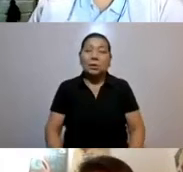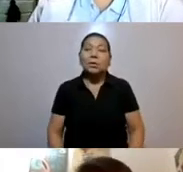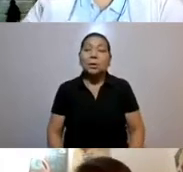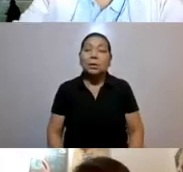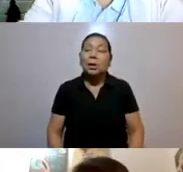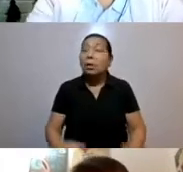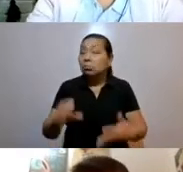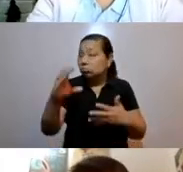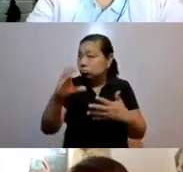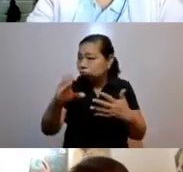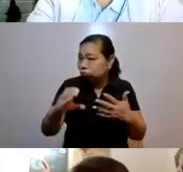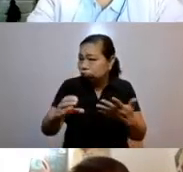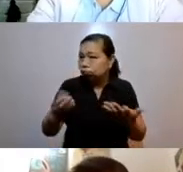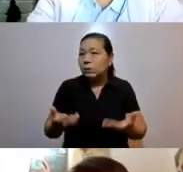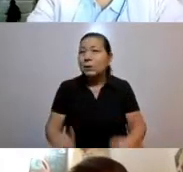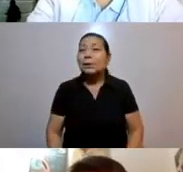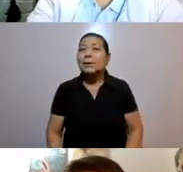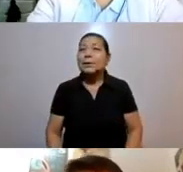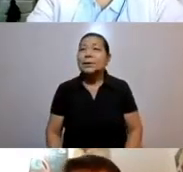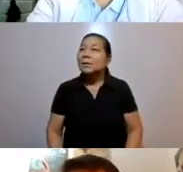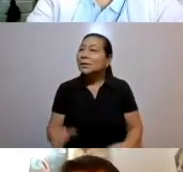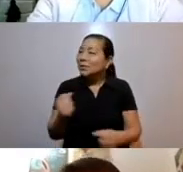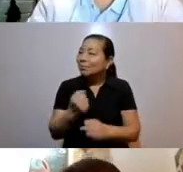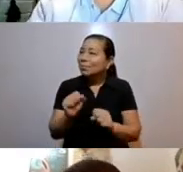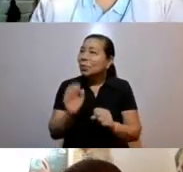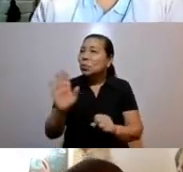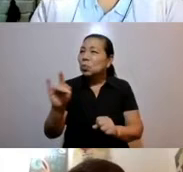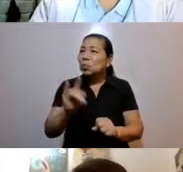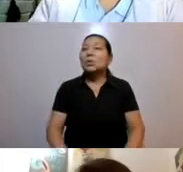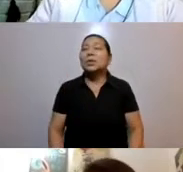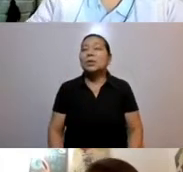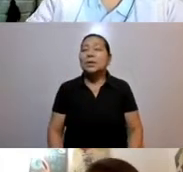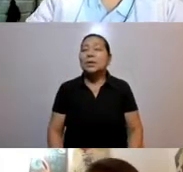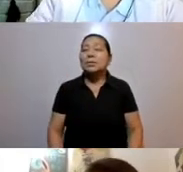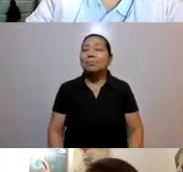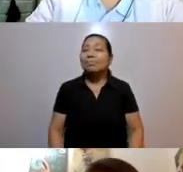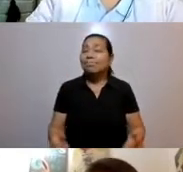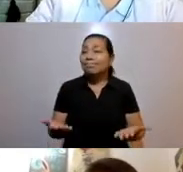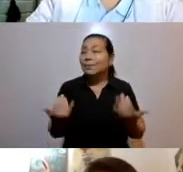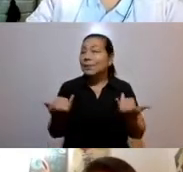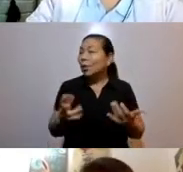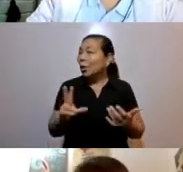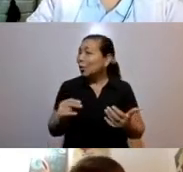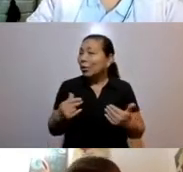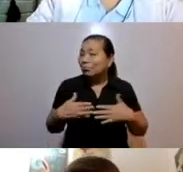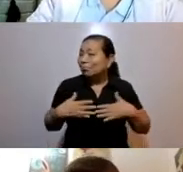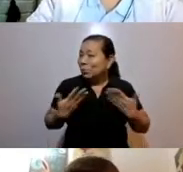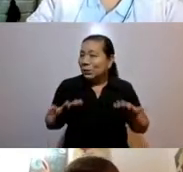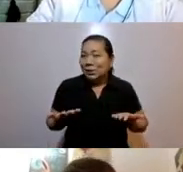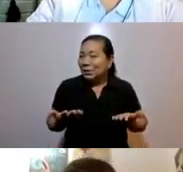algunas características que imposibilitan su uso, ¿no? Entonces, no debería de